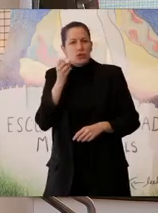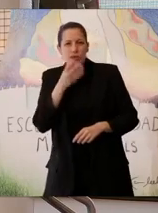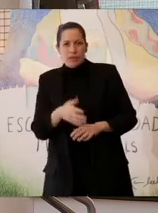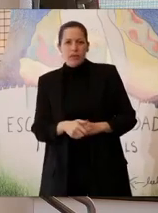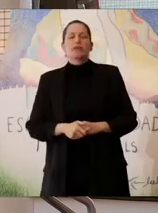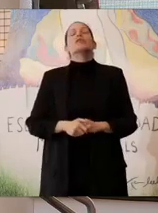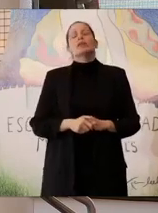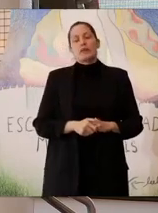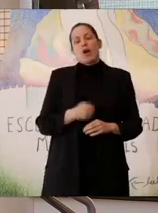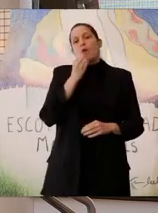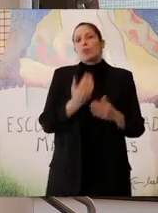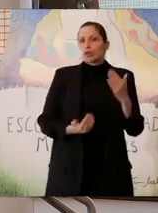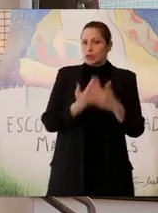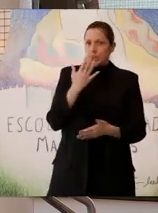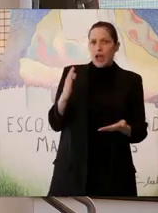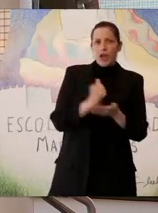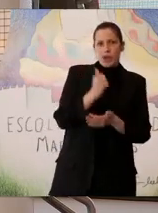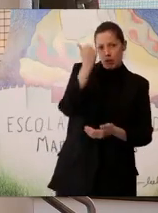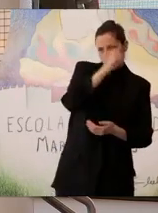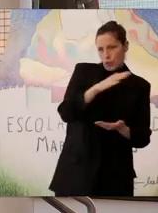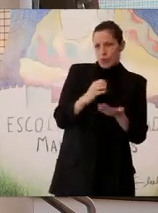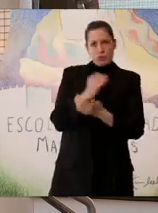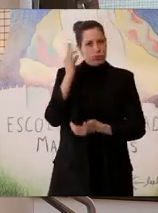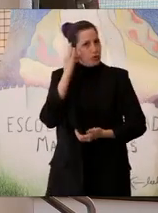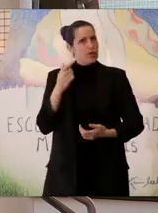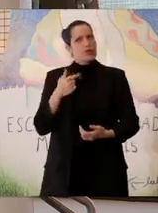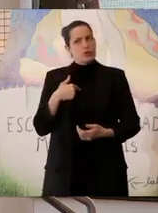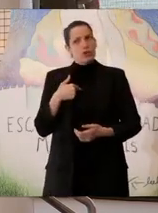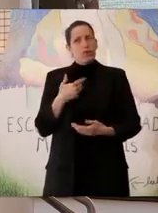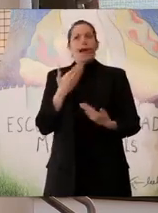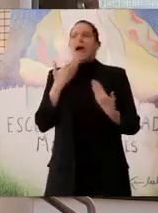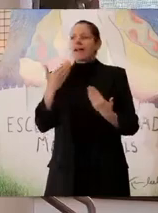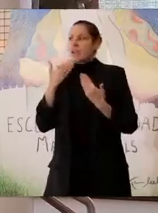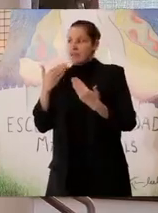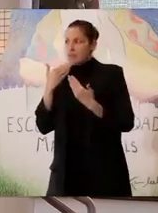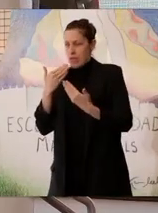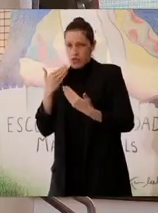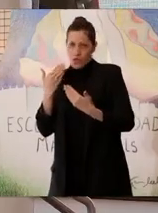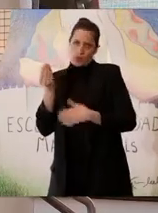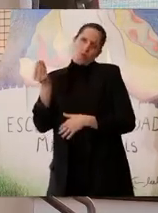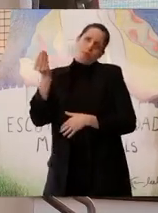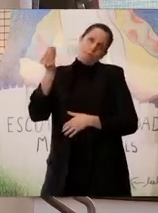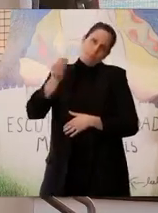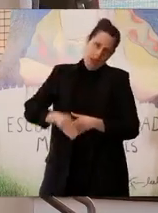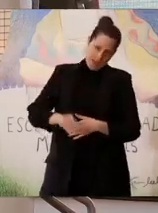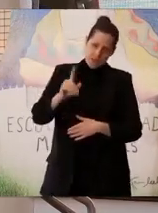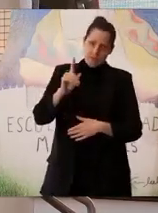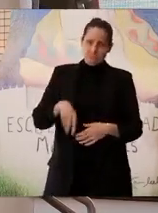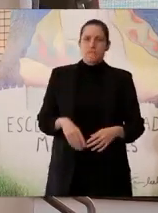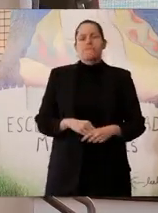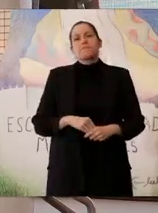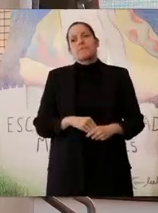Buenos días a todos y a todas. Bueno, en primer lugar, yo también me sumo a los agradecimientos ya en cadena, pero bueno, yo agradezco, por